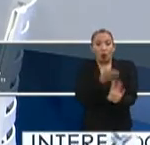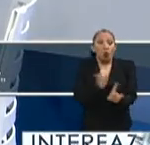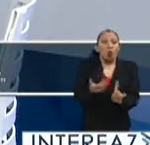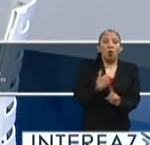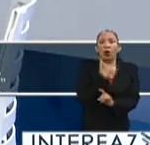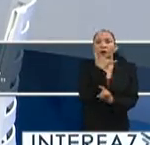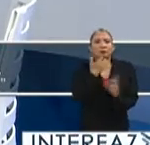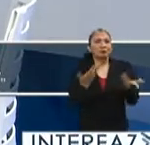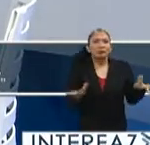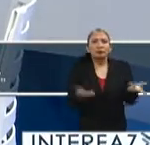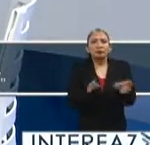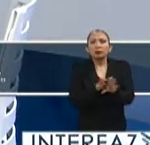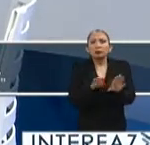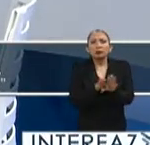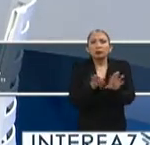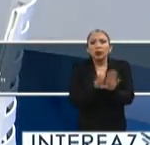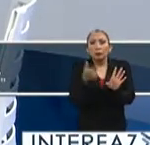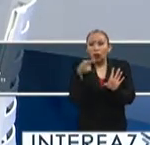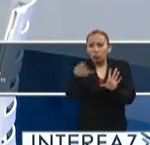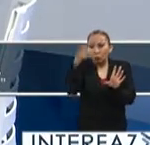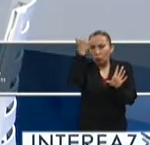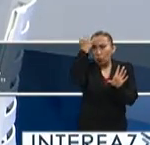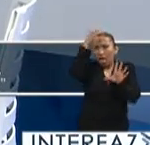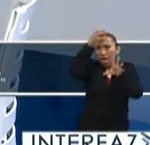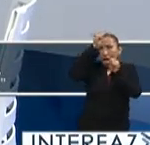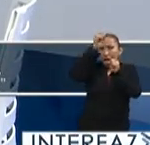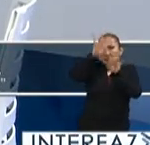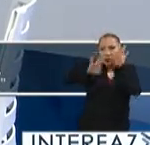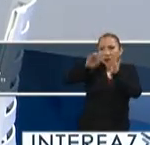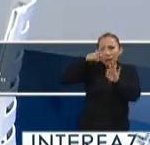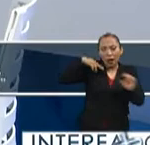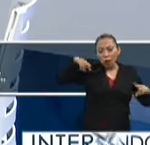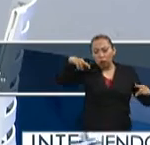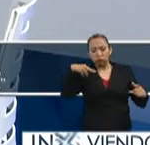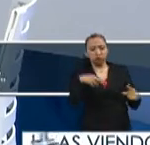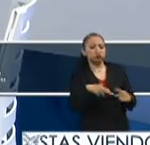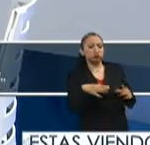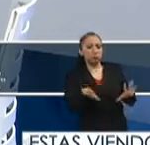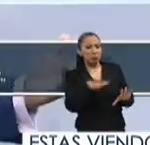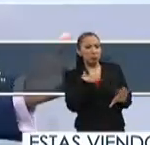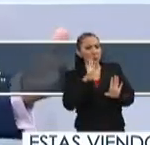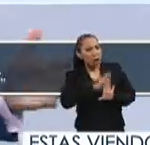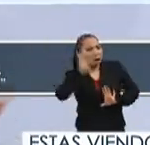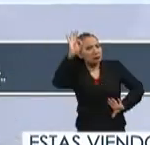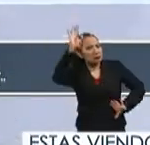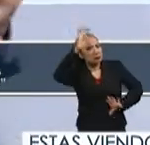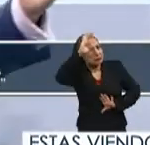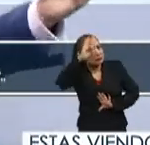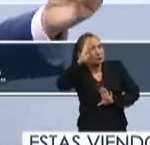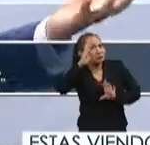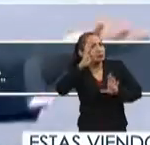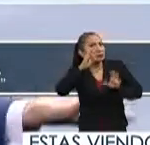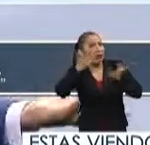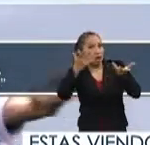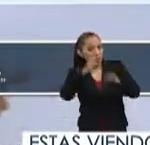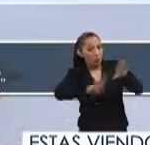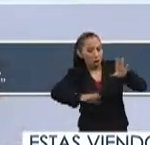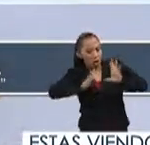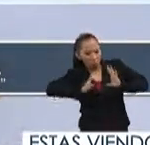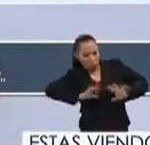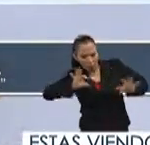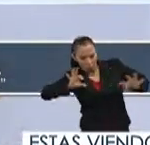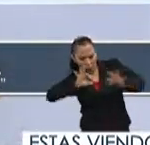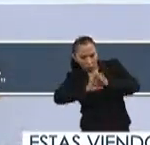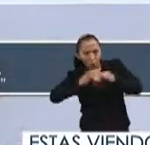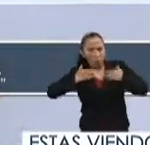error. ¿Cómo lo que conceptualiza usted siendo físico, pero desde una perspectiva también más filosófica y sí, también biológica, es decir,